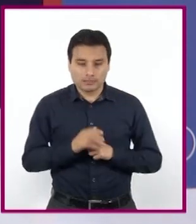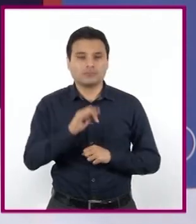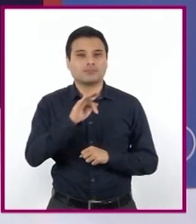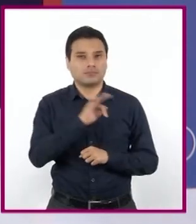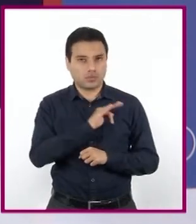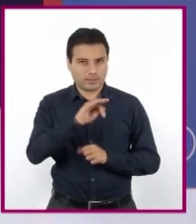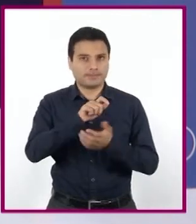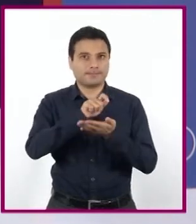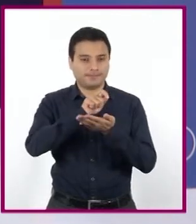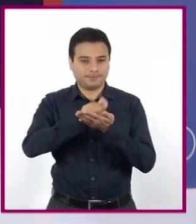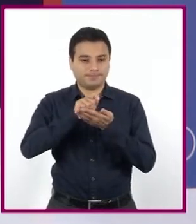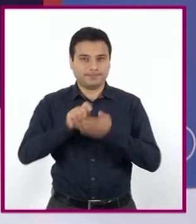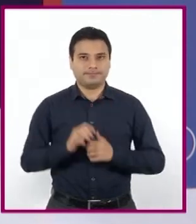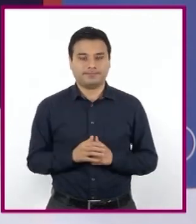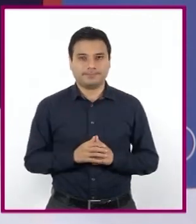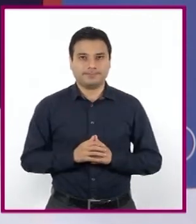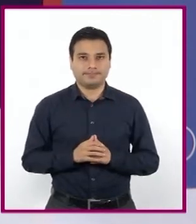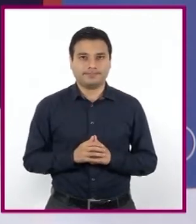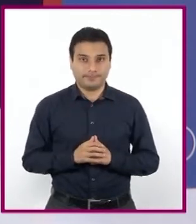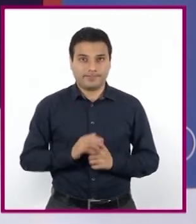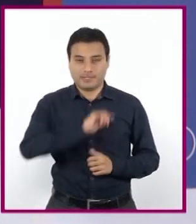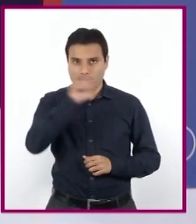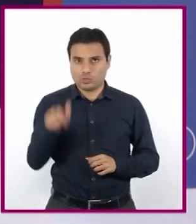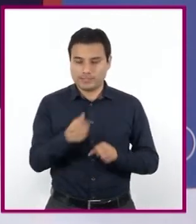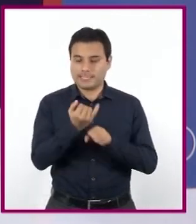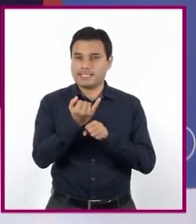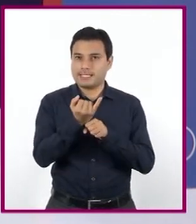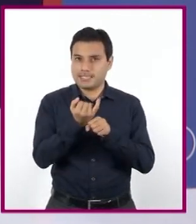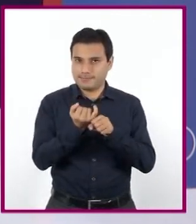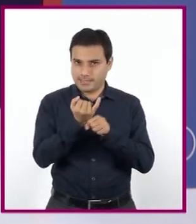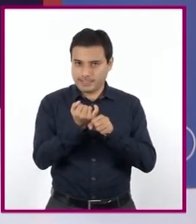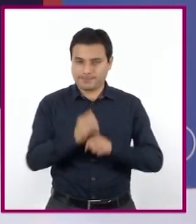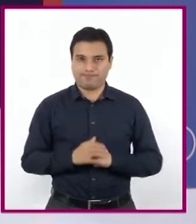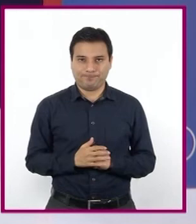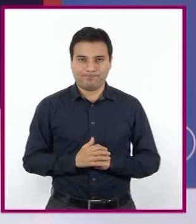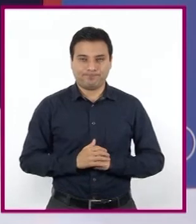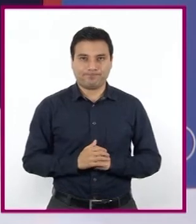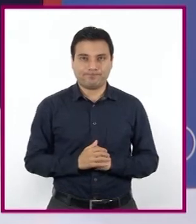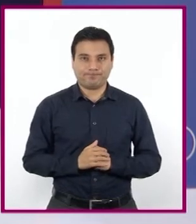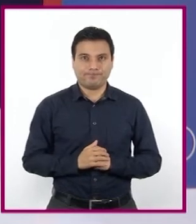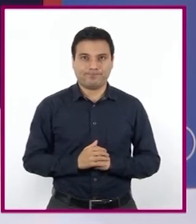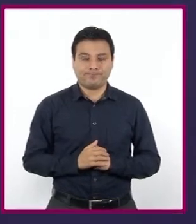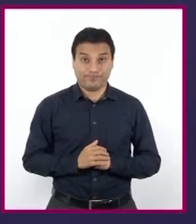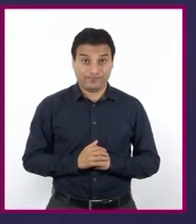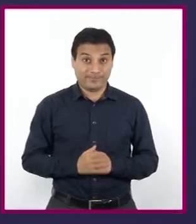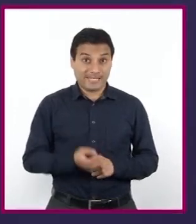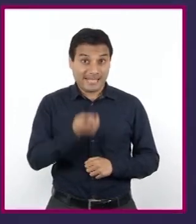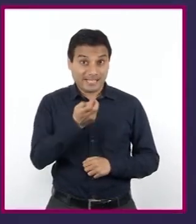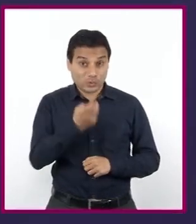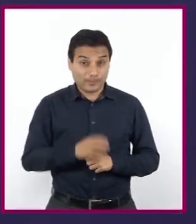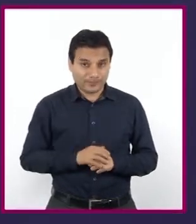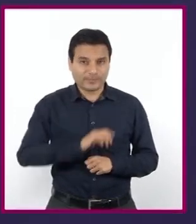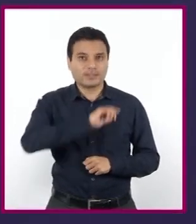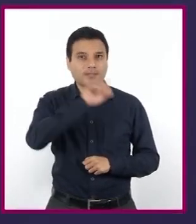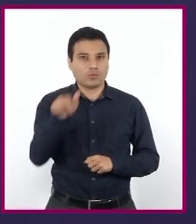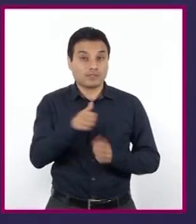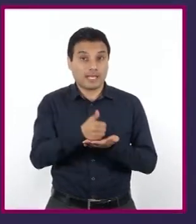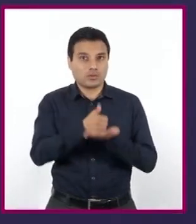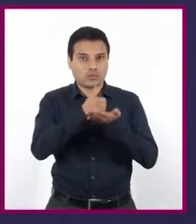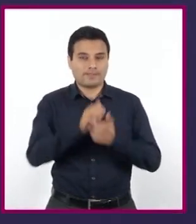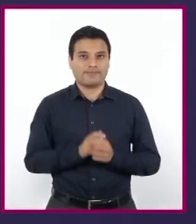les genere dudas, para que las investiguen al terminar la sesión. Esto les va a ayudar